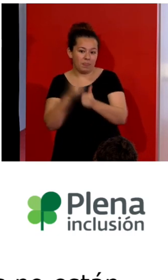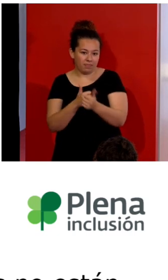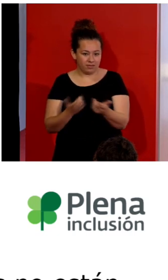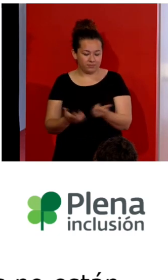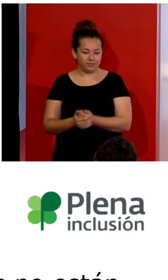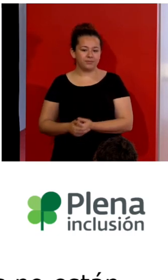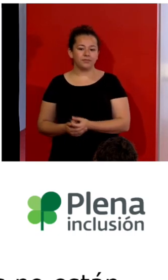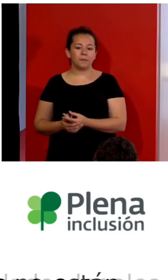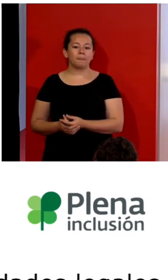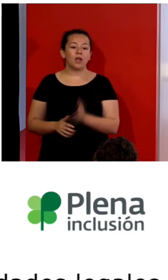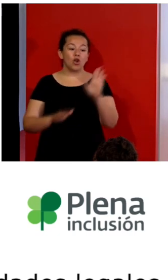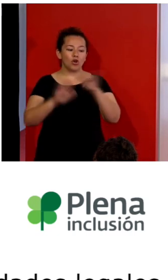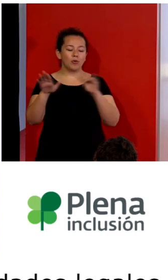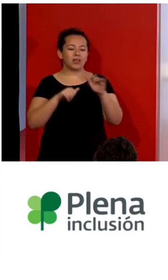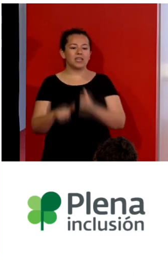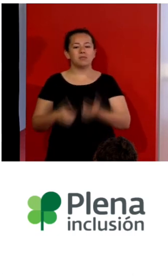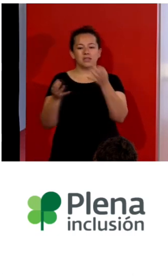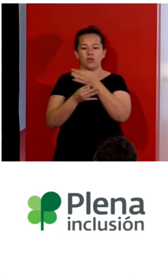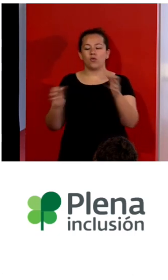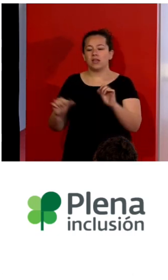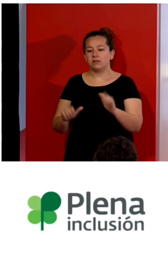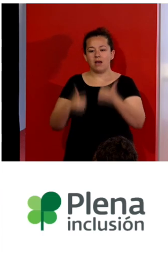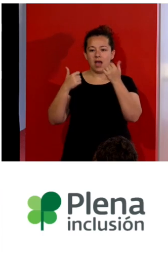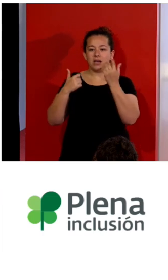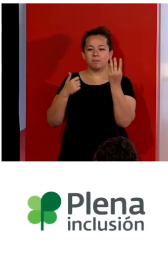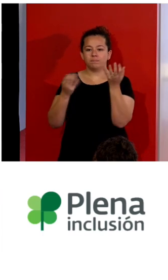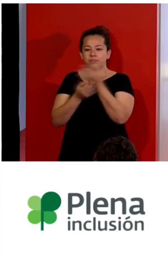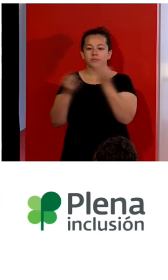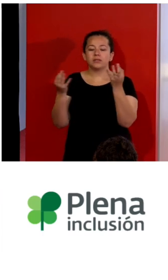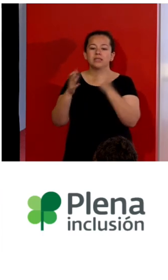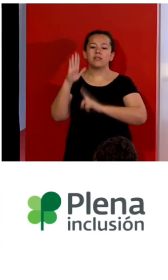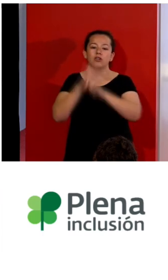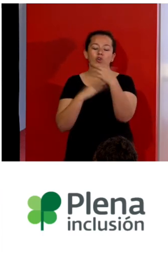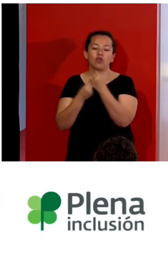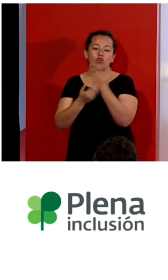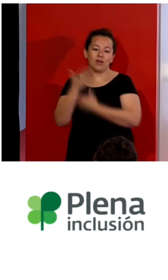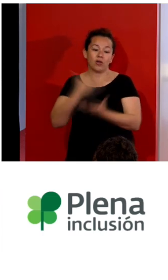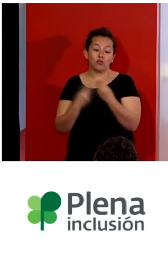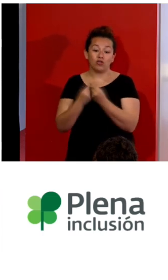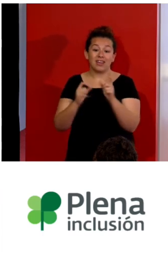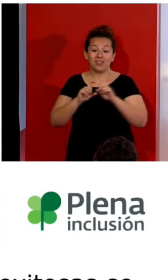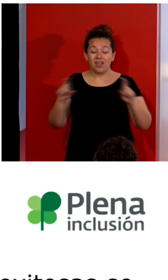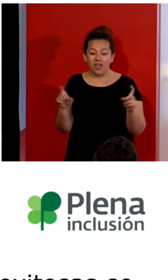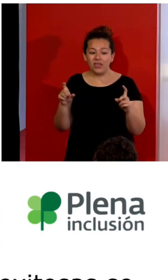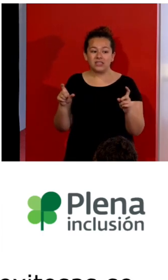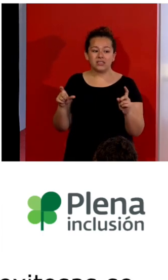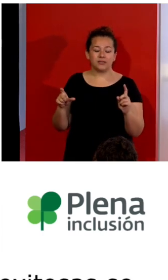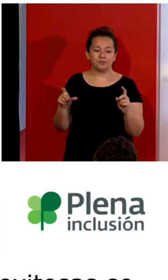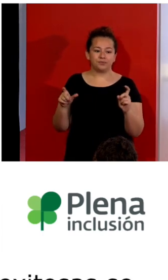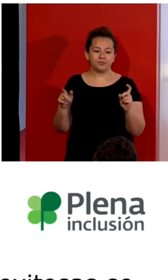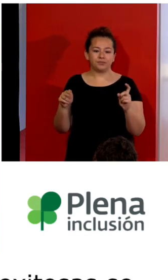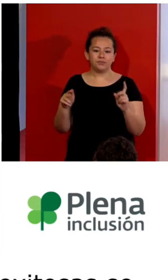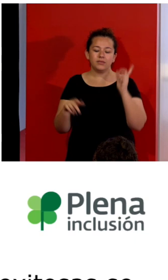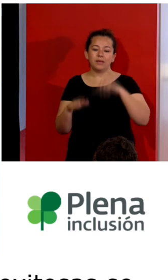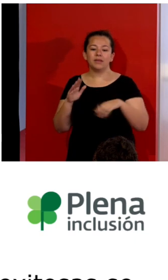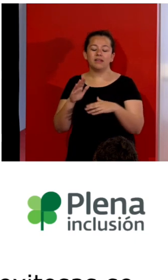Las convocatorias más adecuadas y más exitosas son las que se han desarrollado en colaboración entre las entidades y las